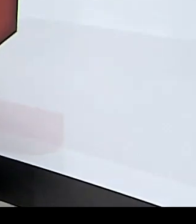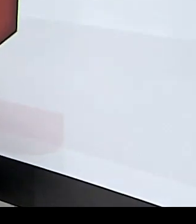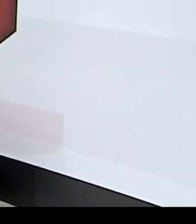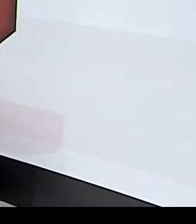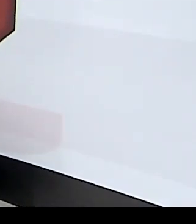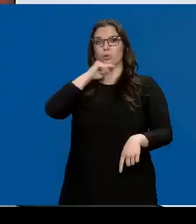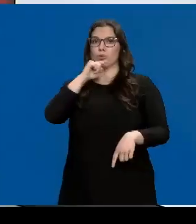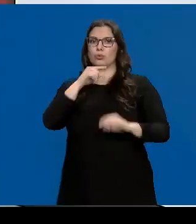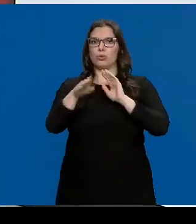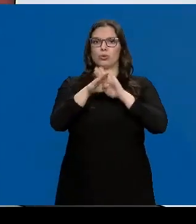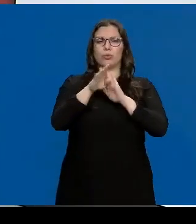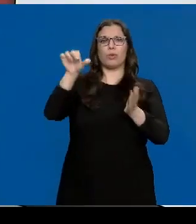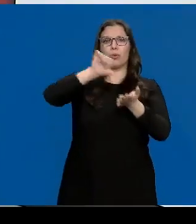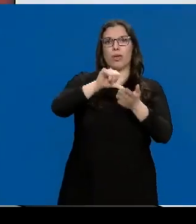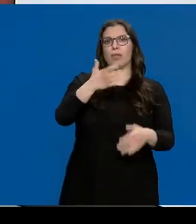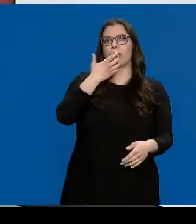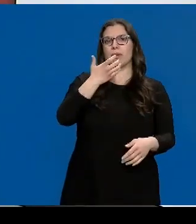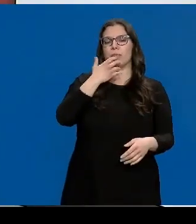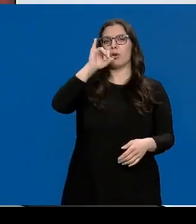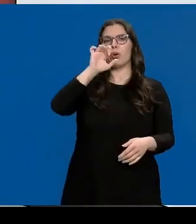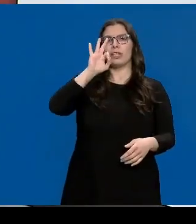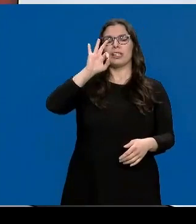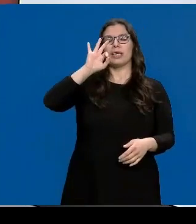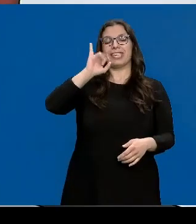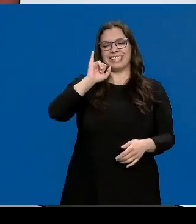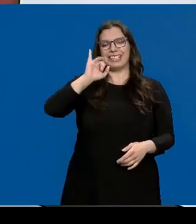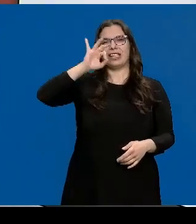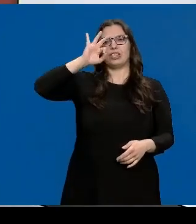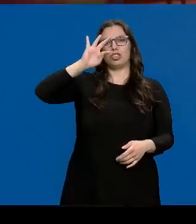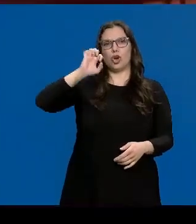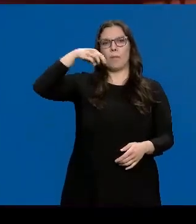siguen llegando a ciudades como Jitomir.